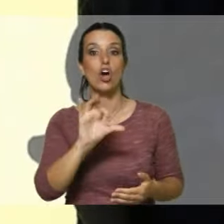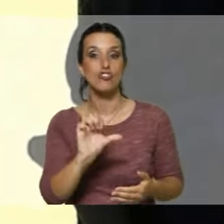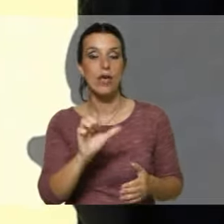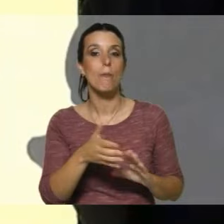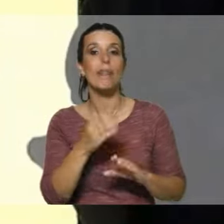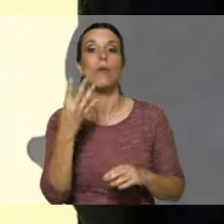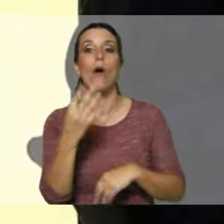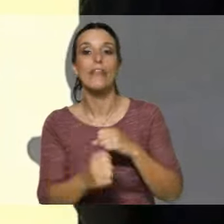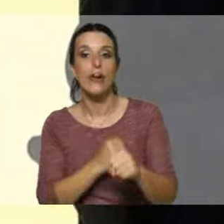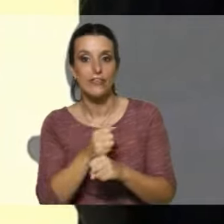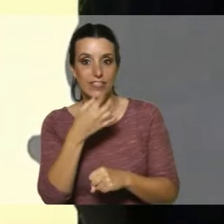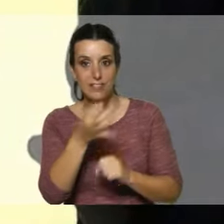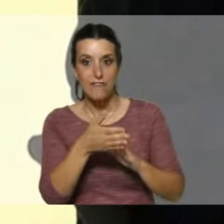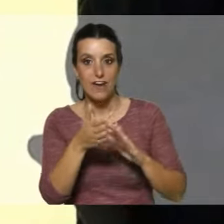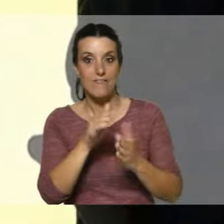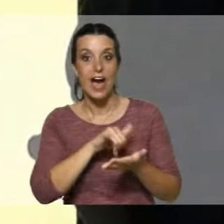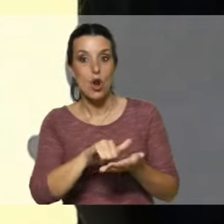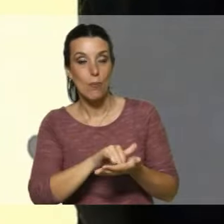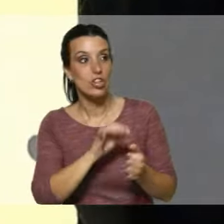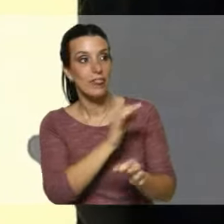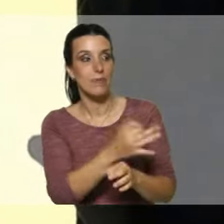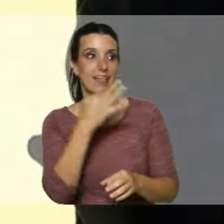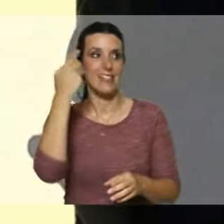Hace 4 años si vos decías que ibas a ser un aeropuerto de este tipo Están loco y no te votaban